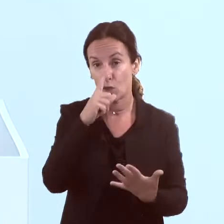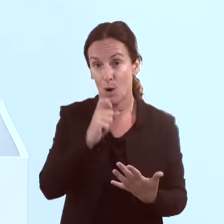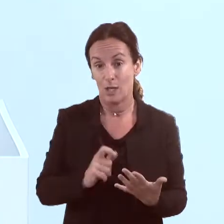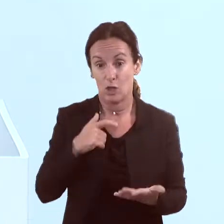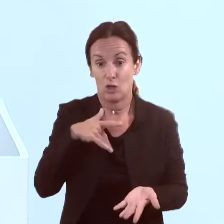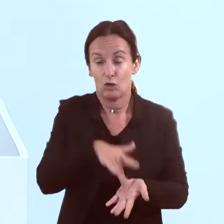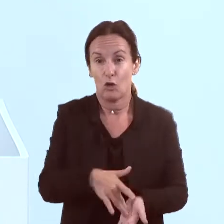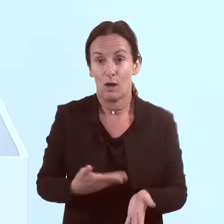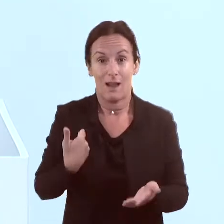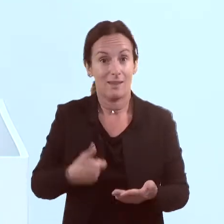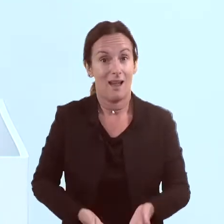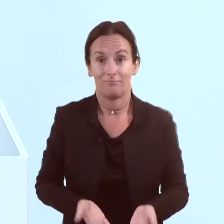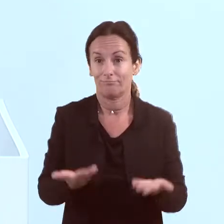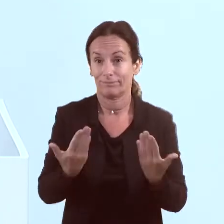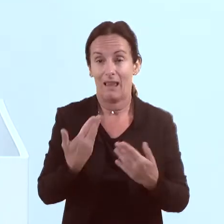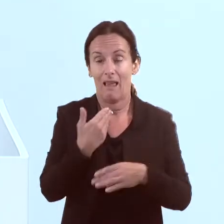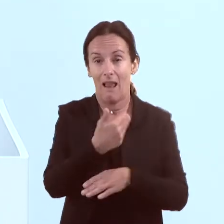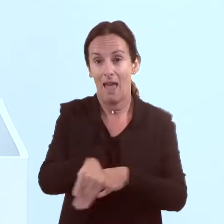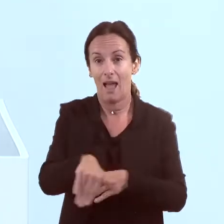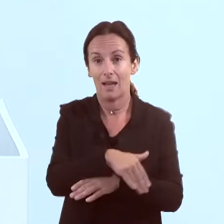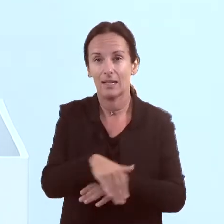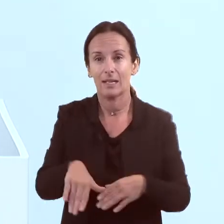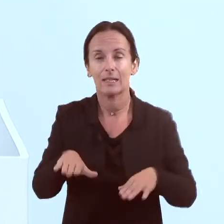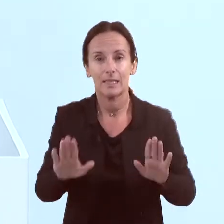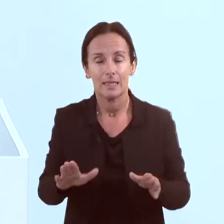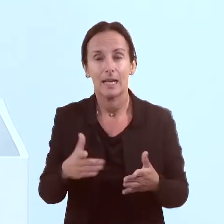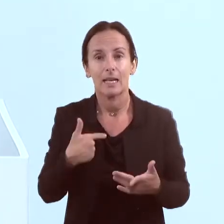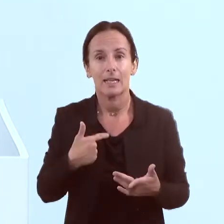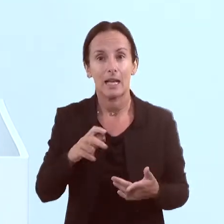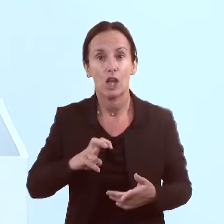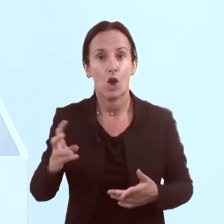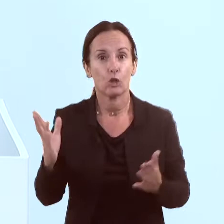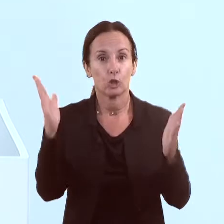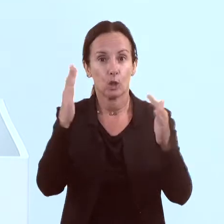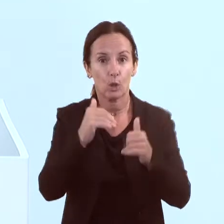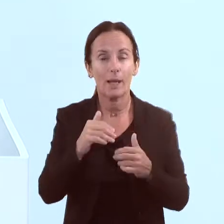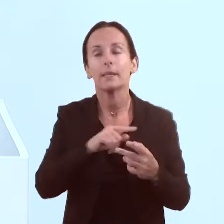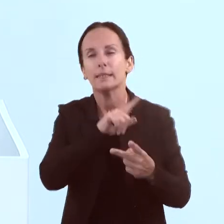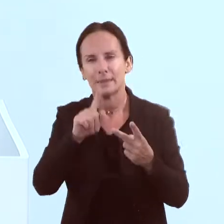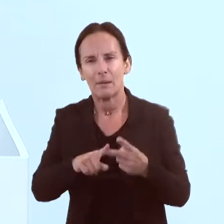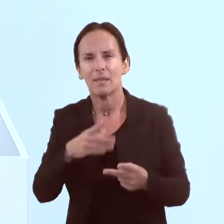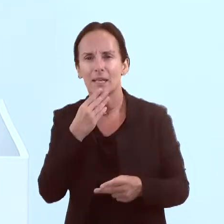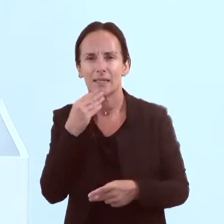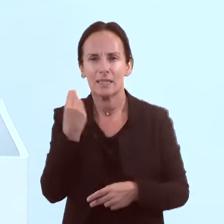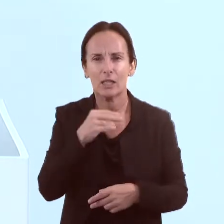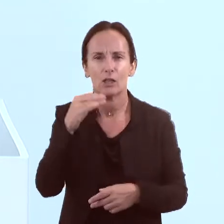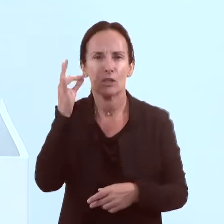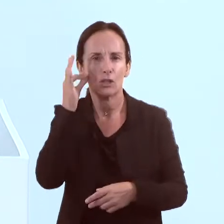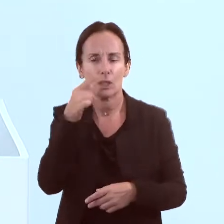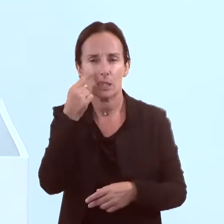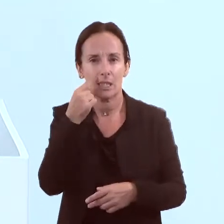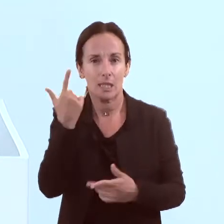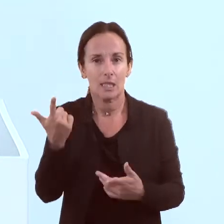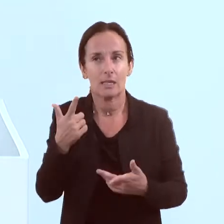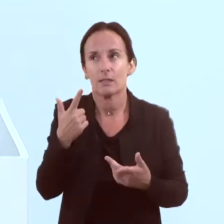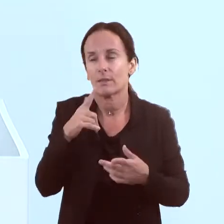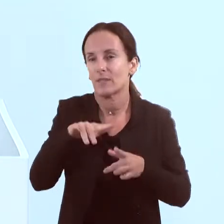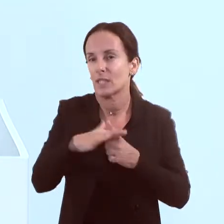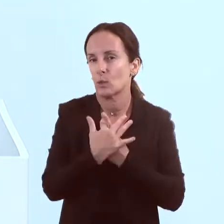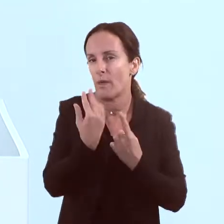también trabajaremos con chicos y chicas que por distintas circunstancias sociales, familiares, etcétera, acaban en una